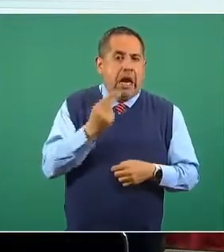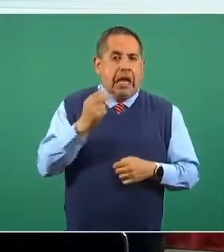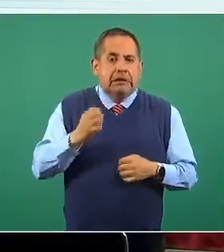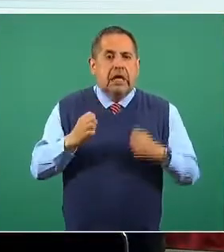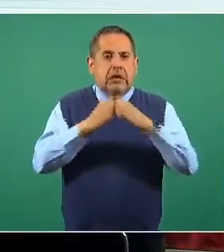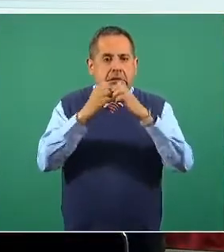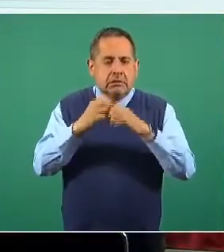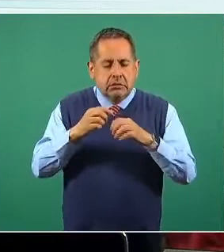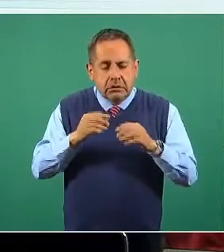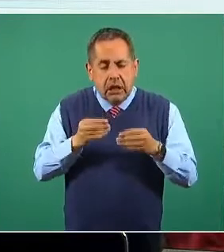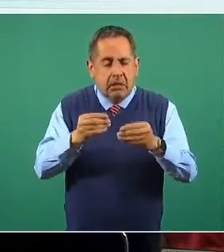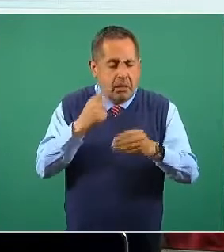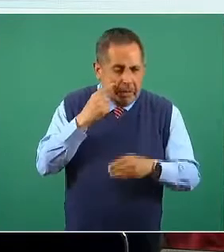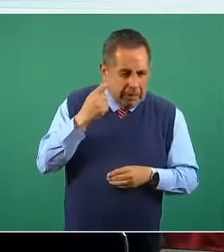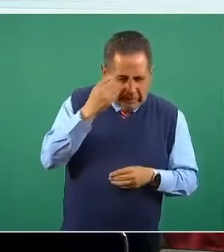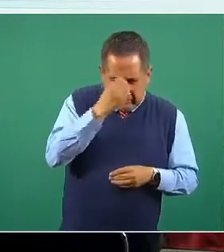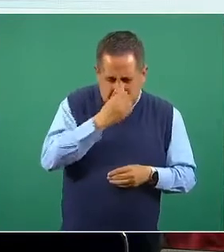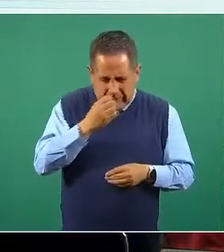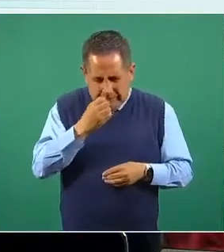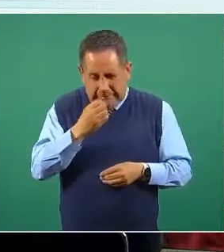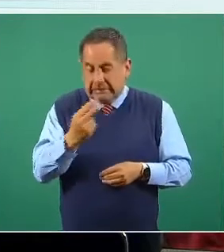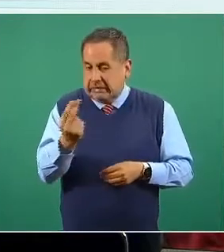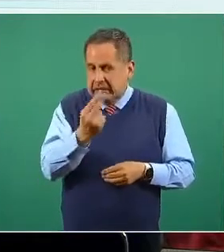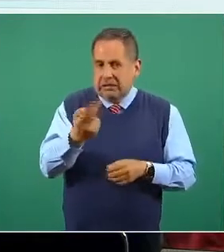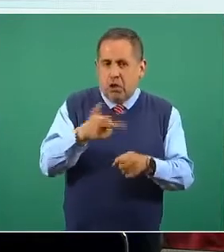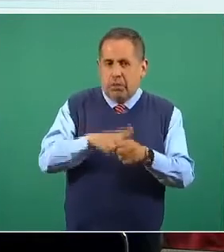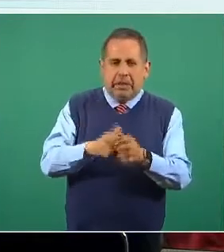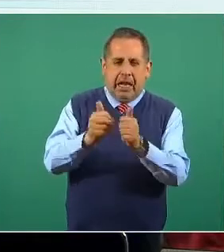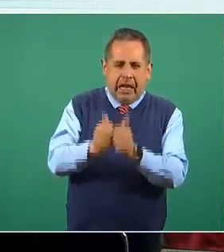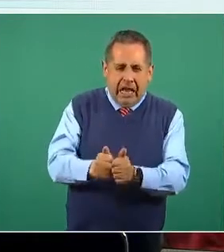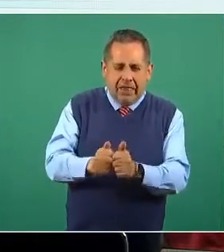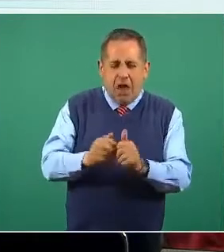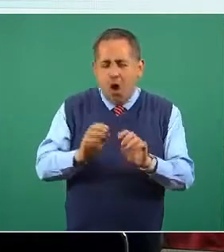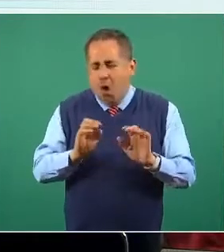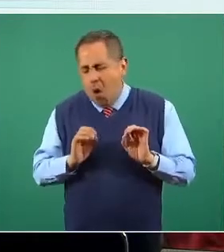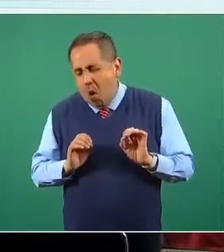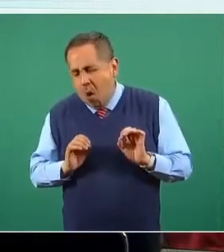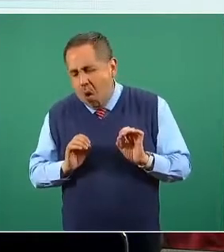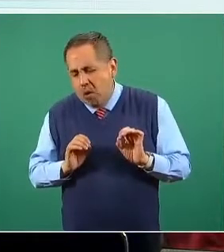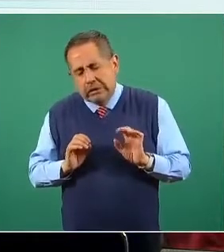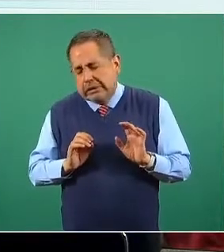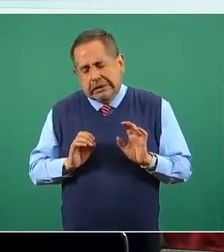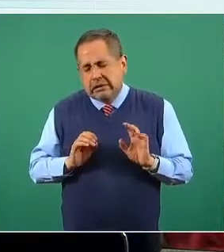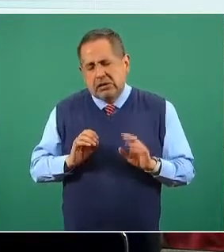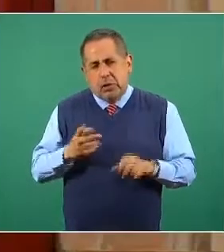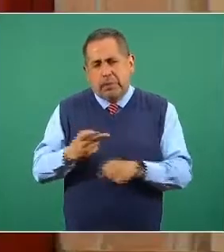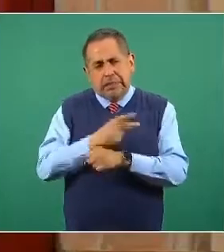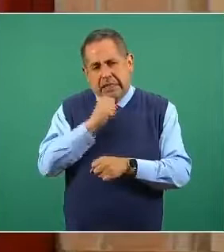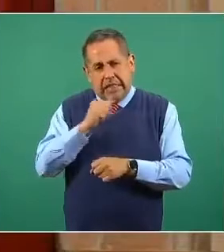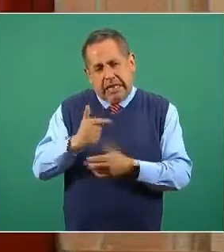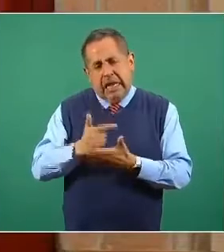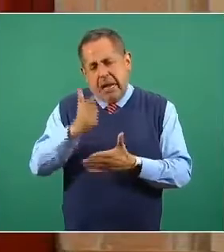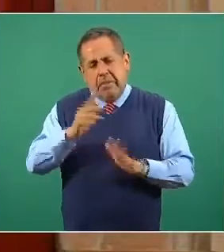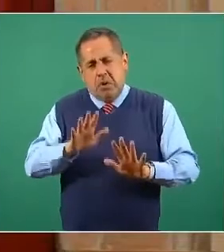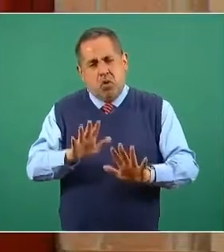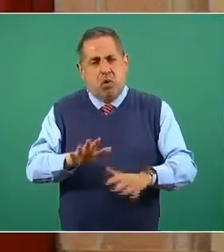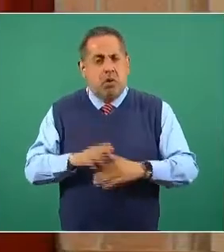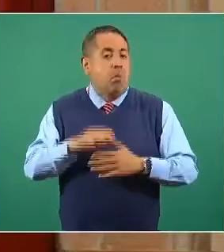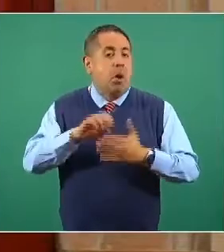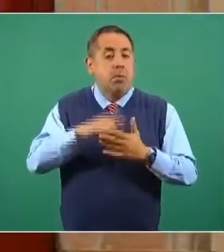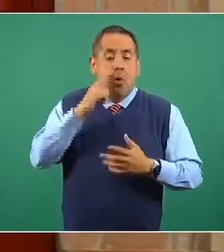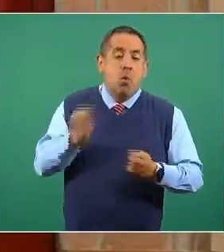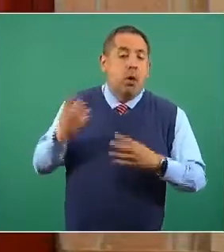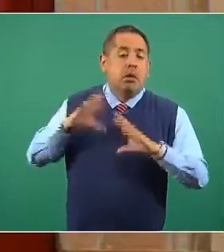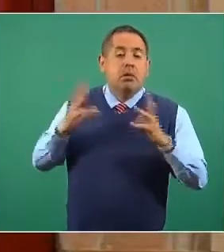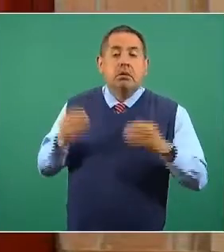en donde se definirá si requiere ser hospitalizada para un seguimiento más especializado. Como podemos ver